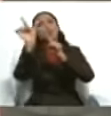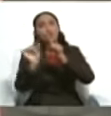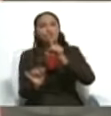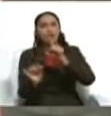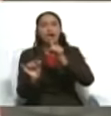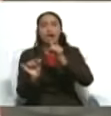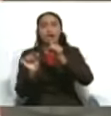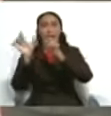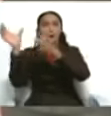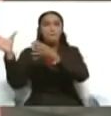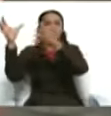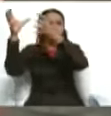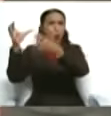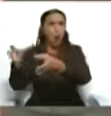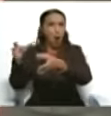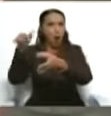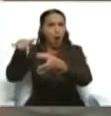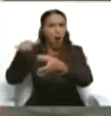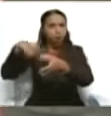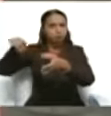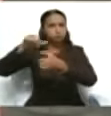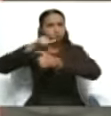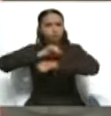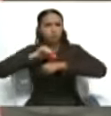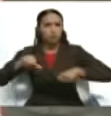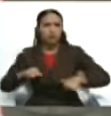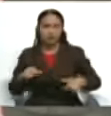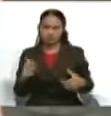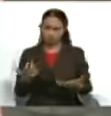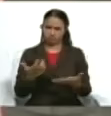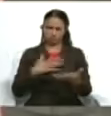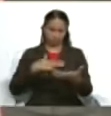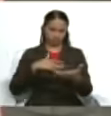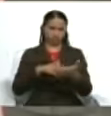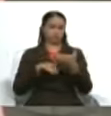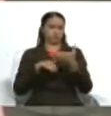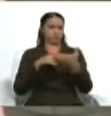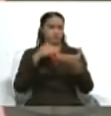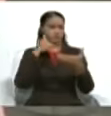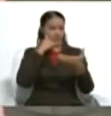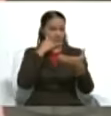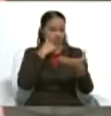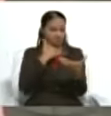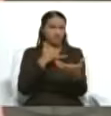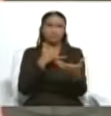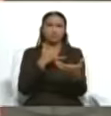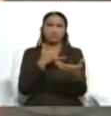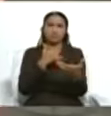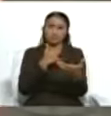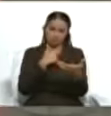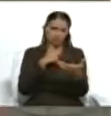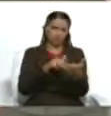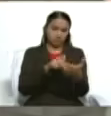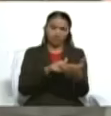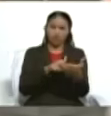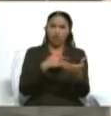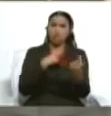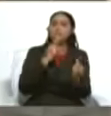Yo le he dicho, yo tomé mi teléfono pues y contesté que la generala del Comando